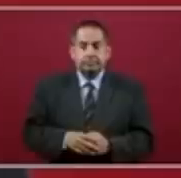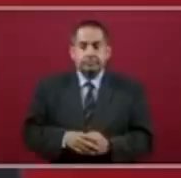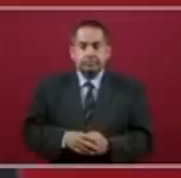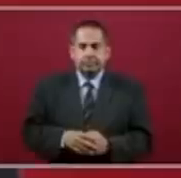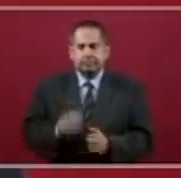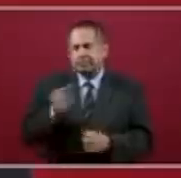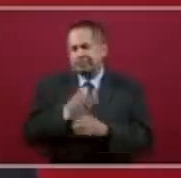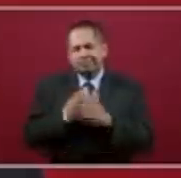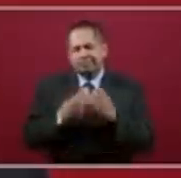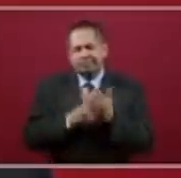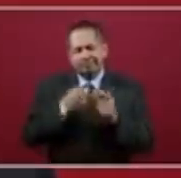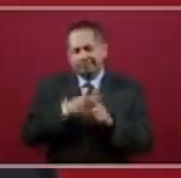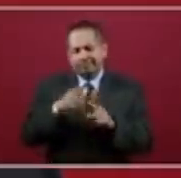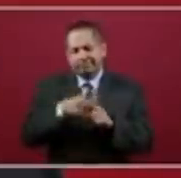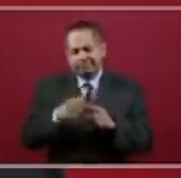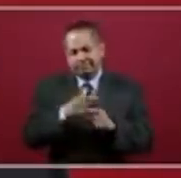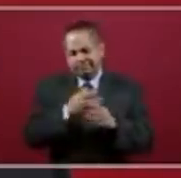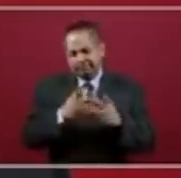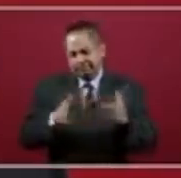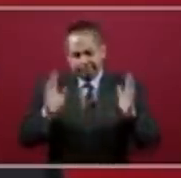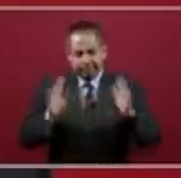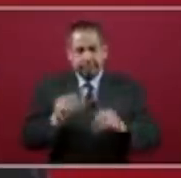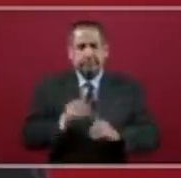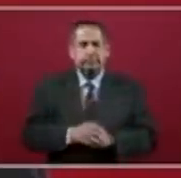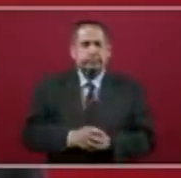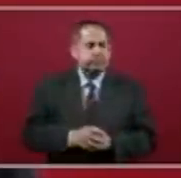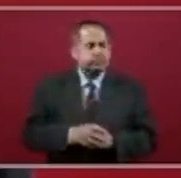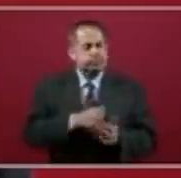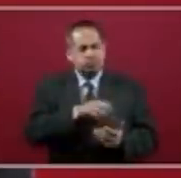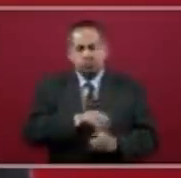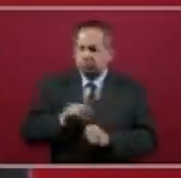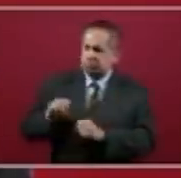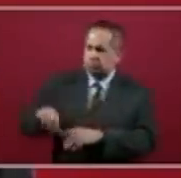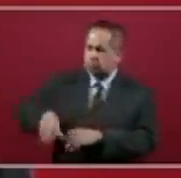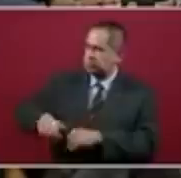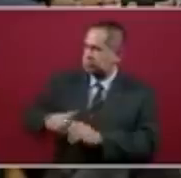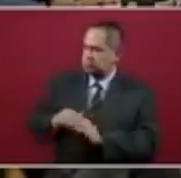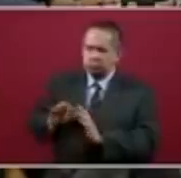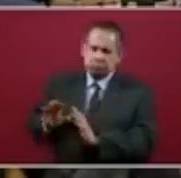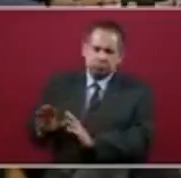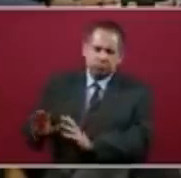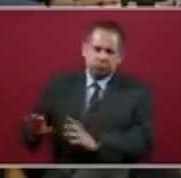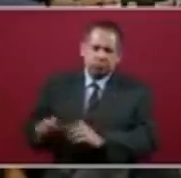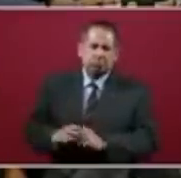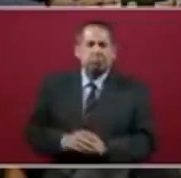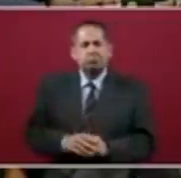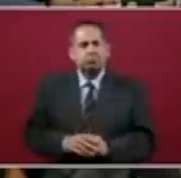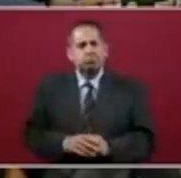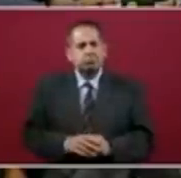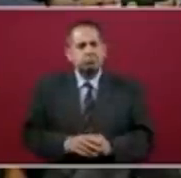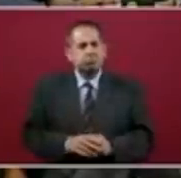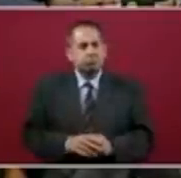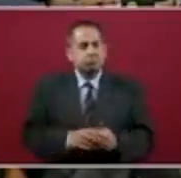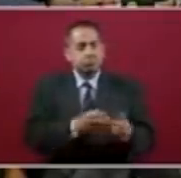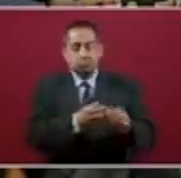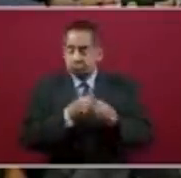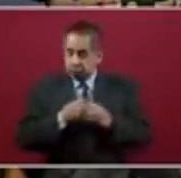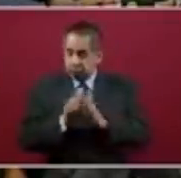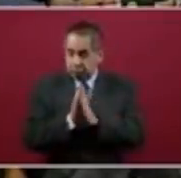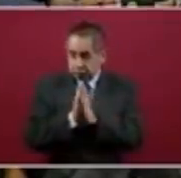y muchas cosas más. Entonces las estoy guardando, me entregan